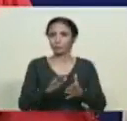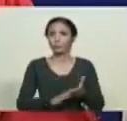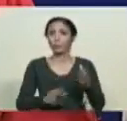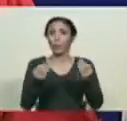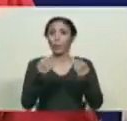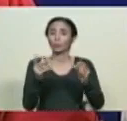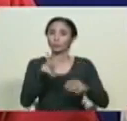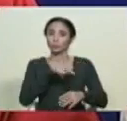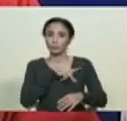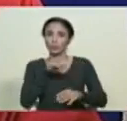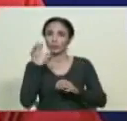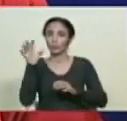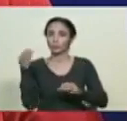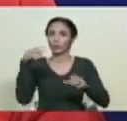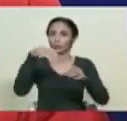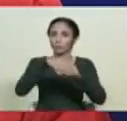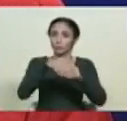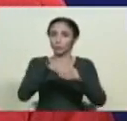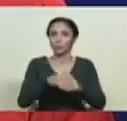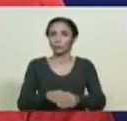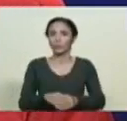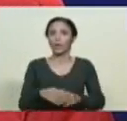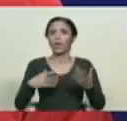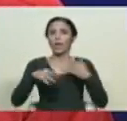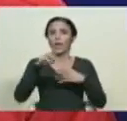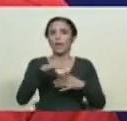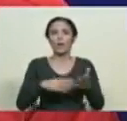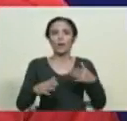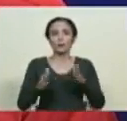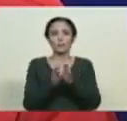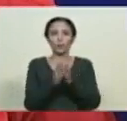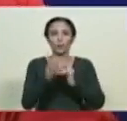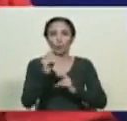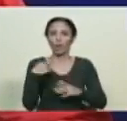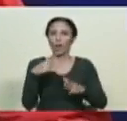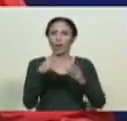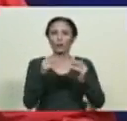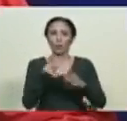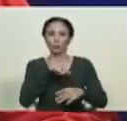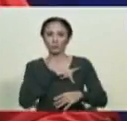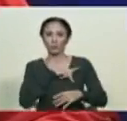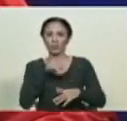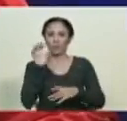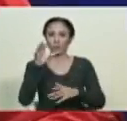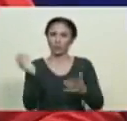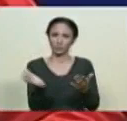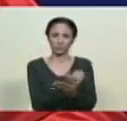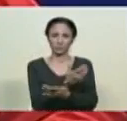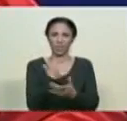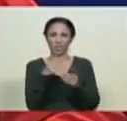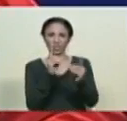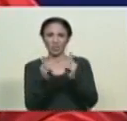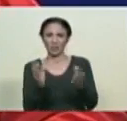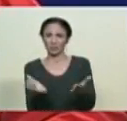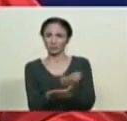tenido que por allá, por Santo Domingo, dijeron que retiraran el carnet de la patria, que lo eliminaran en el diálogo, imagínate tú. Porque